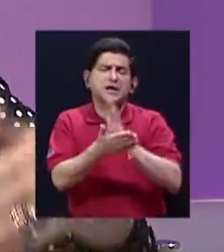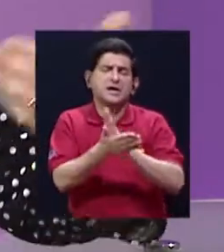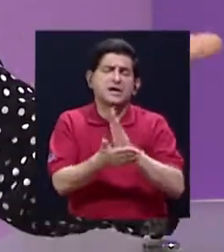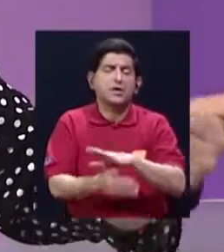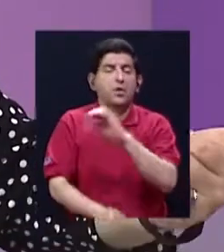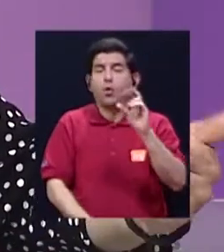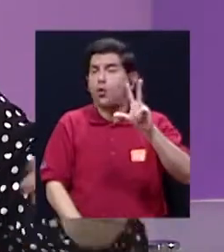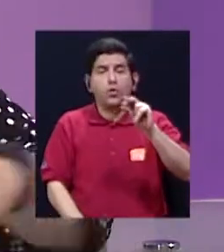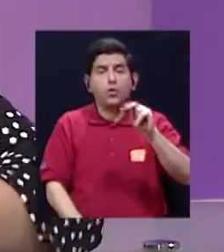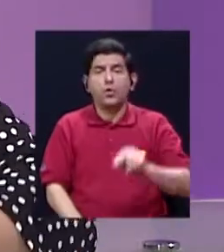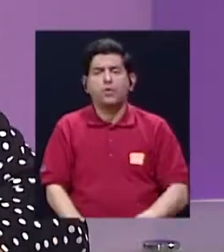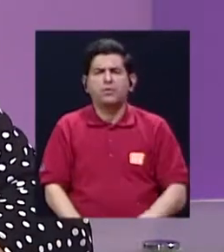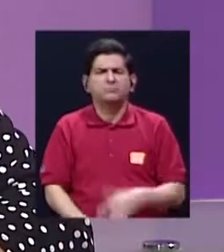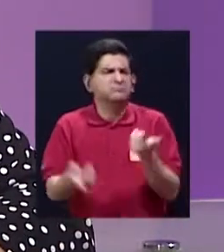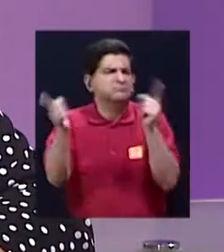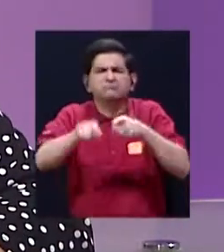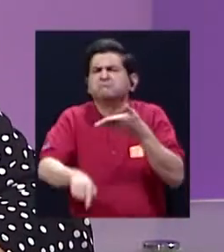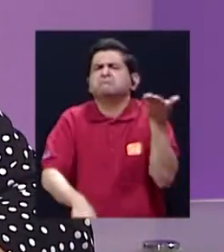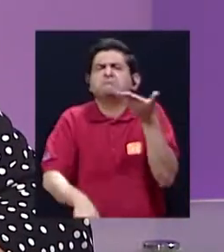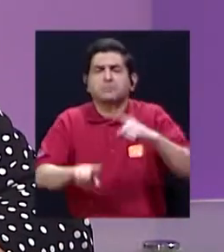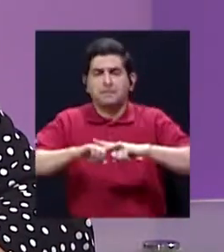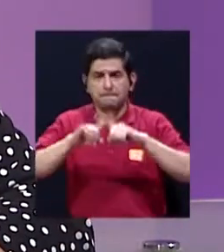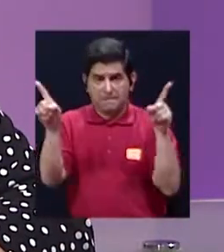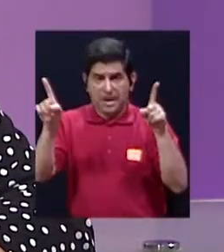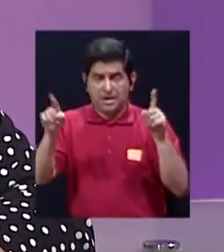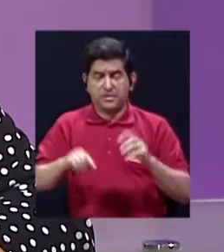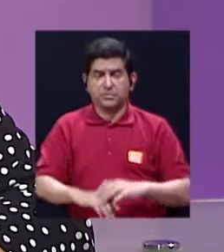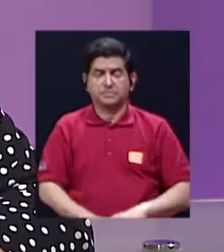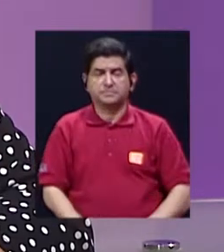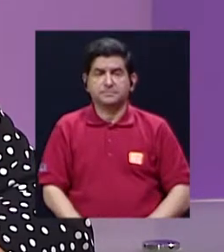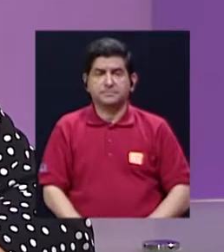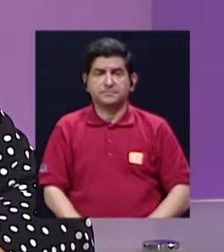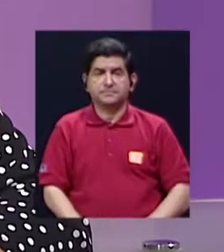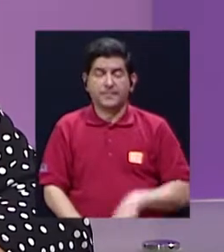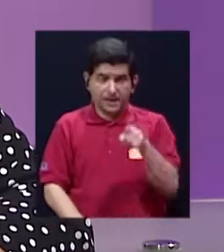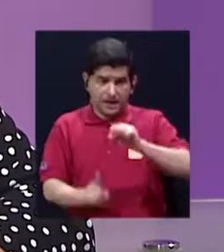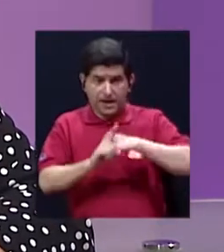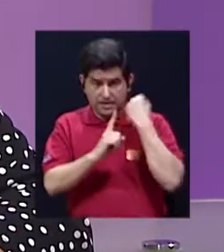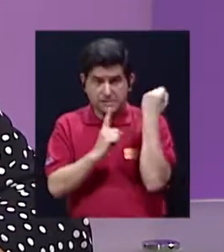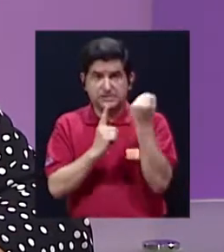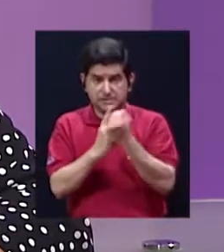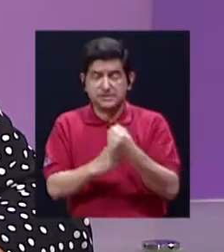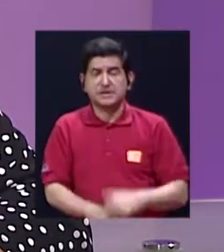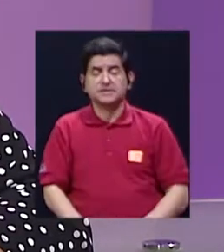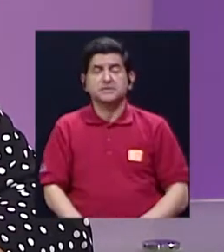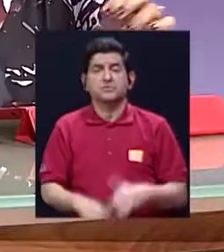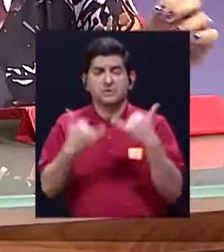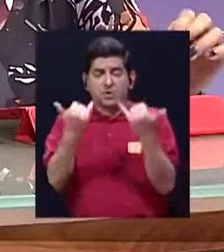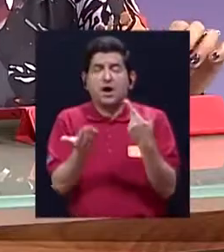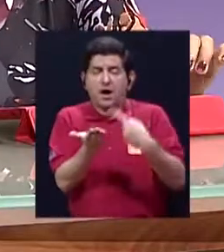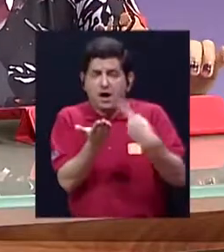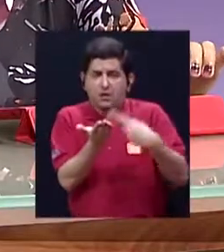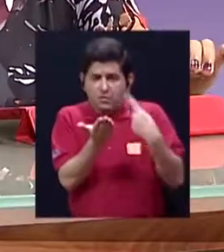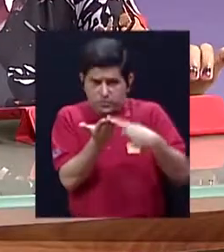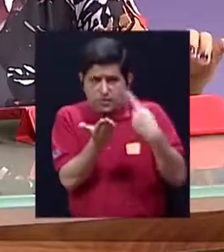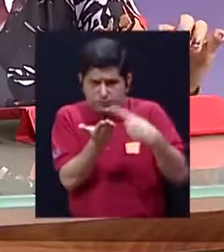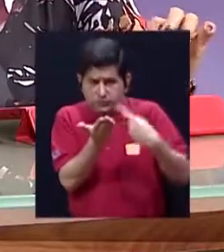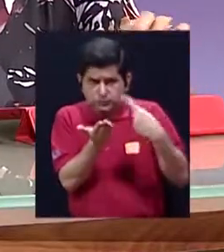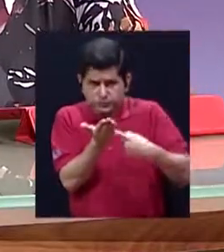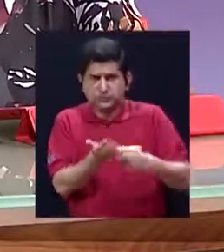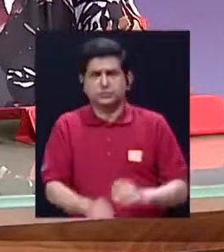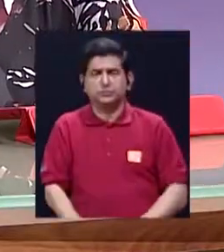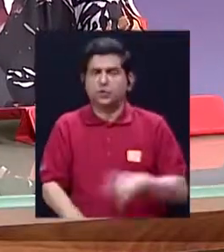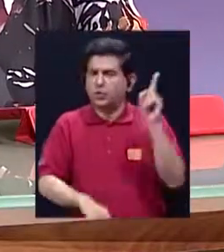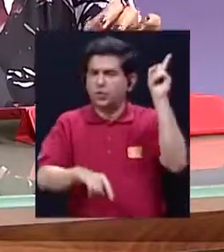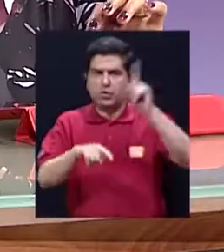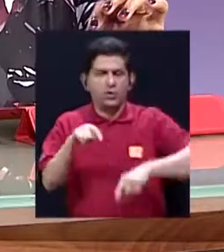tenemos, ¿qué fue lo que pasó? ¿Verdad? Pero, sin duda alguna, esto ha puesto sobre el tapete una discusión que